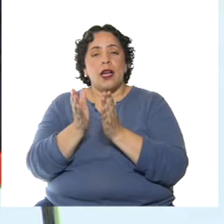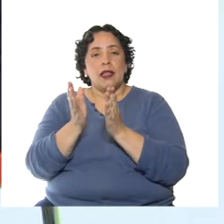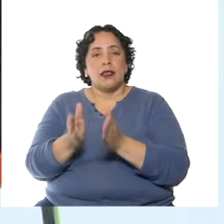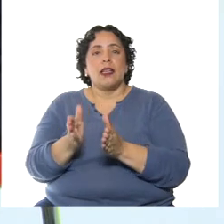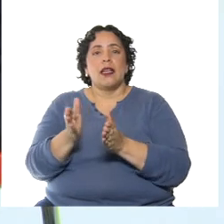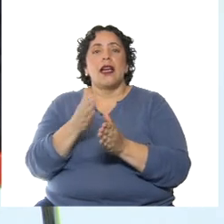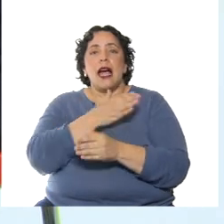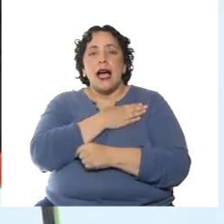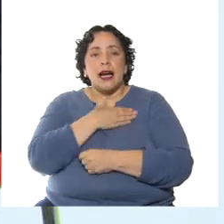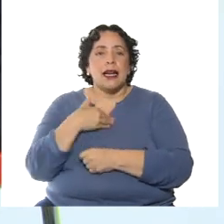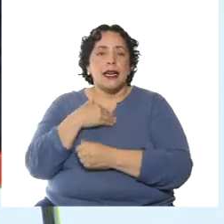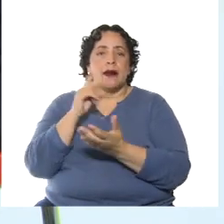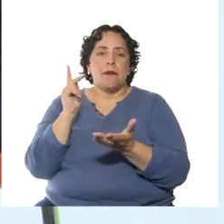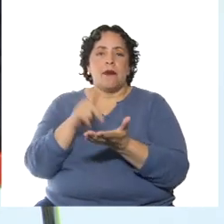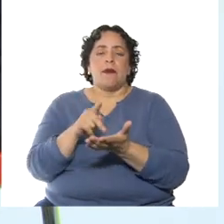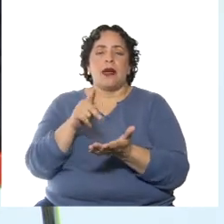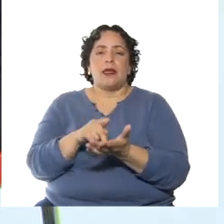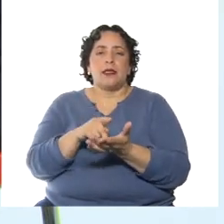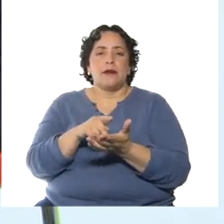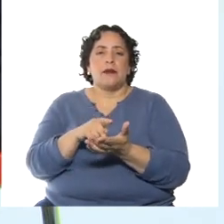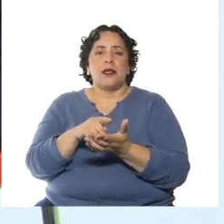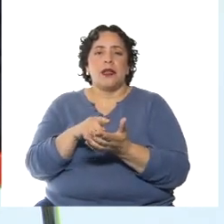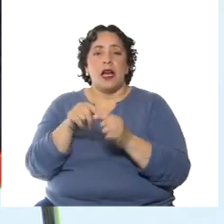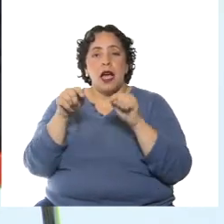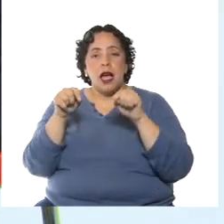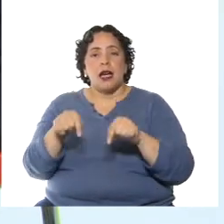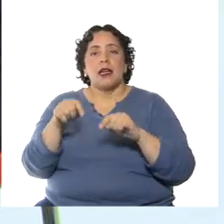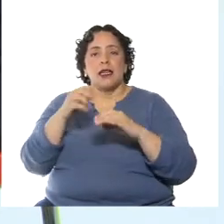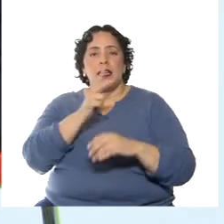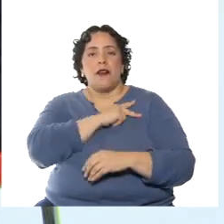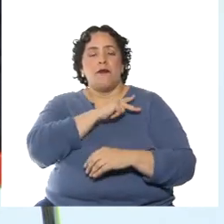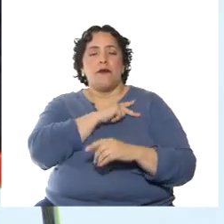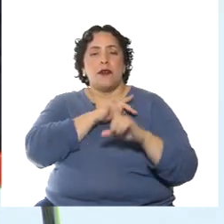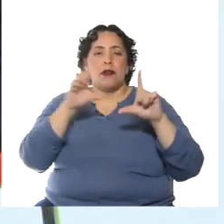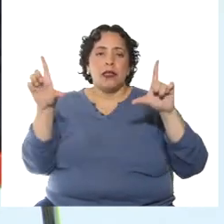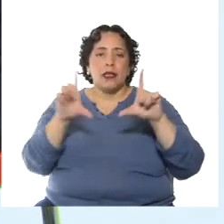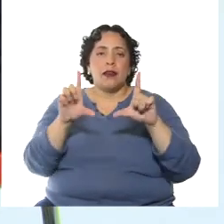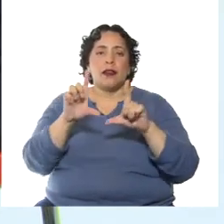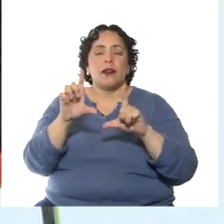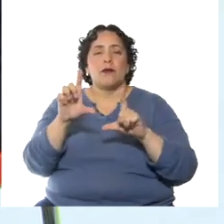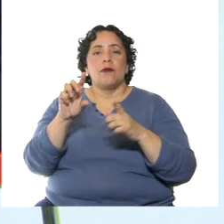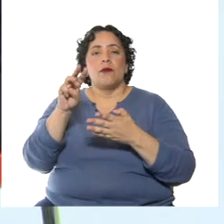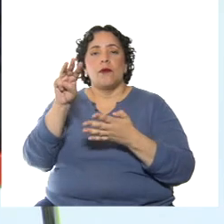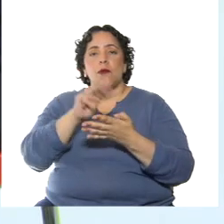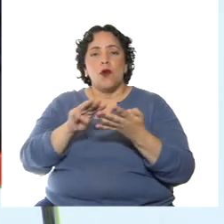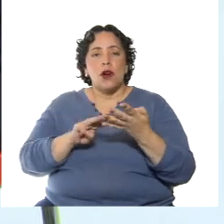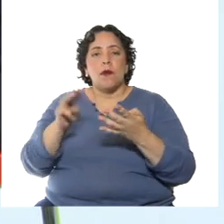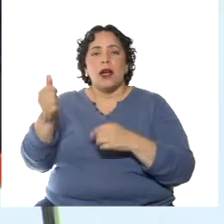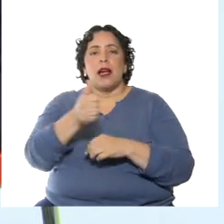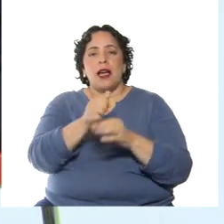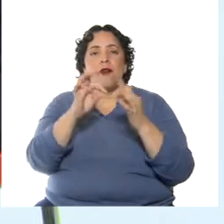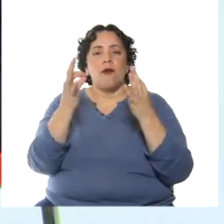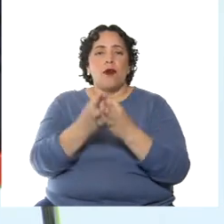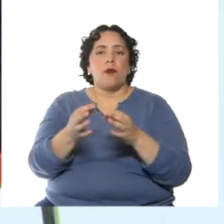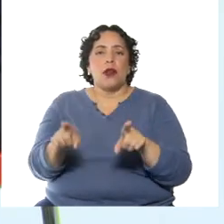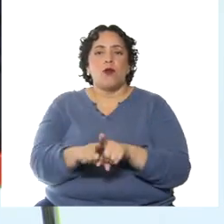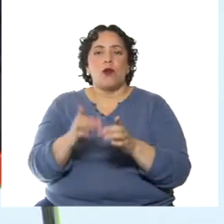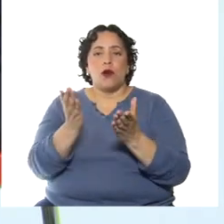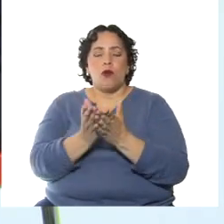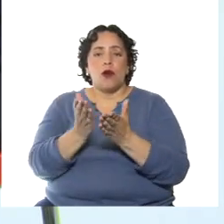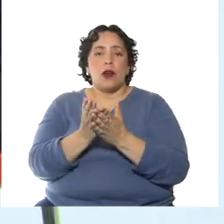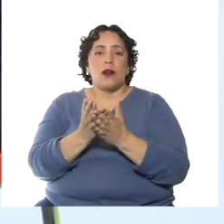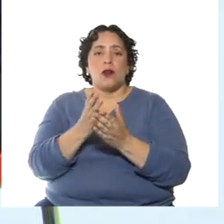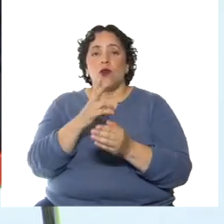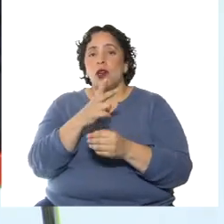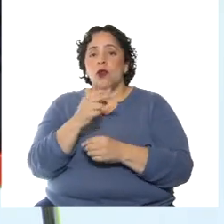estudiantes a querer participar aquí en Vive TV en el programa Cada cada familia una escuela. Y los